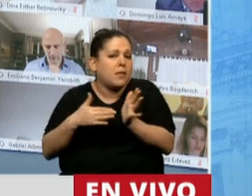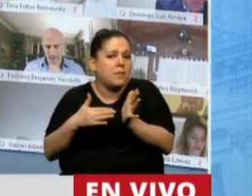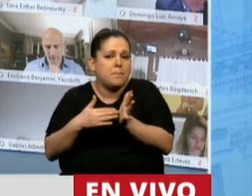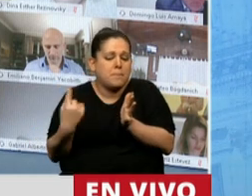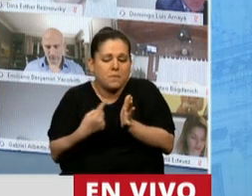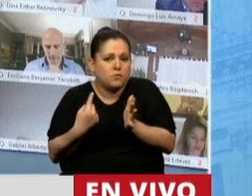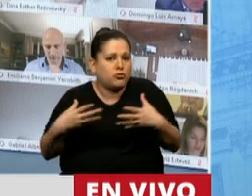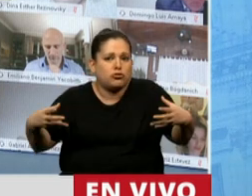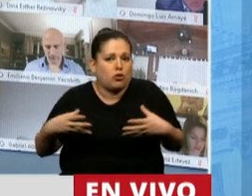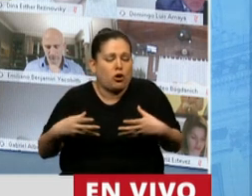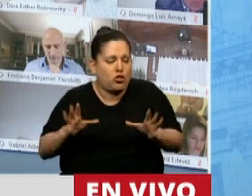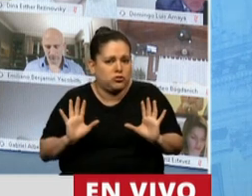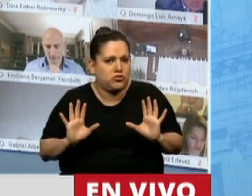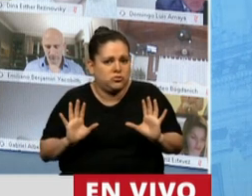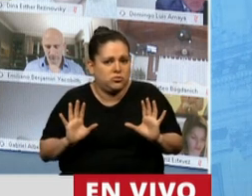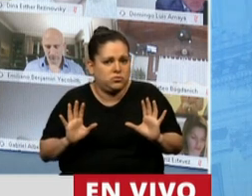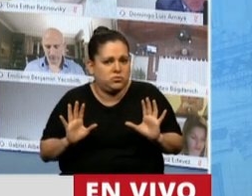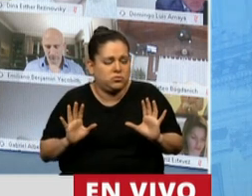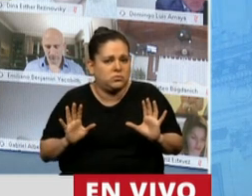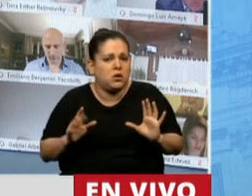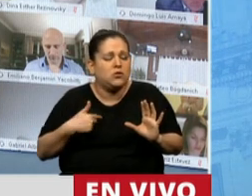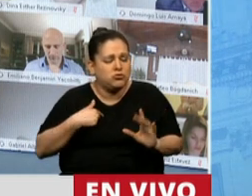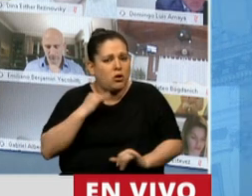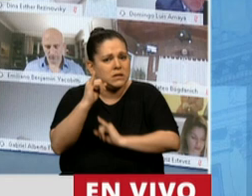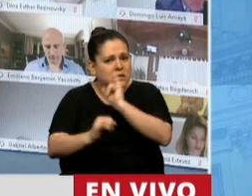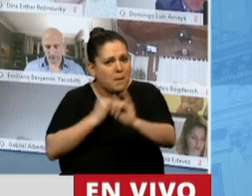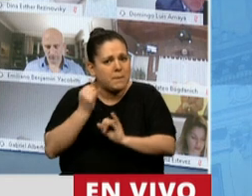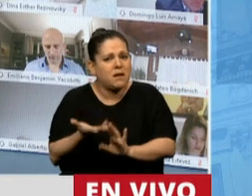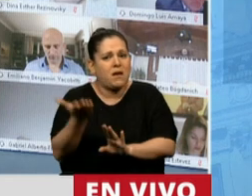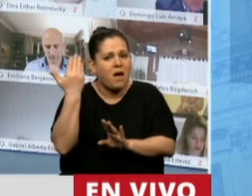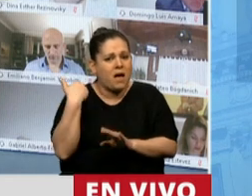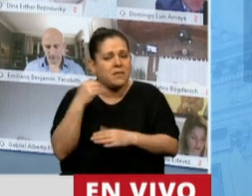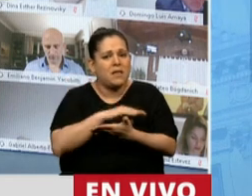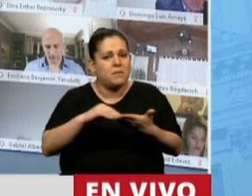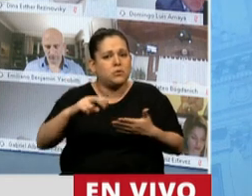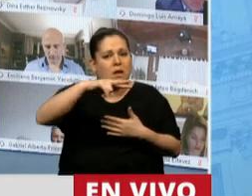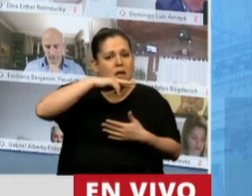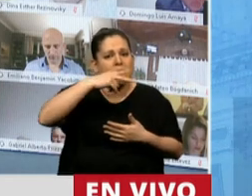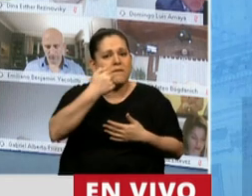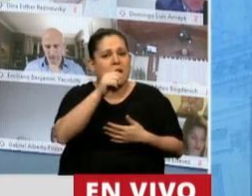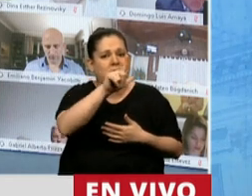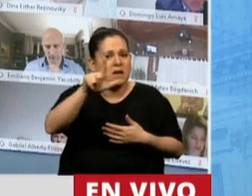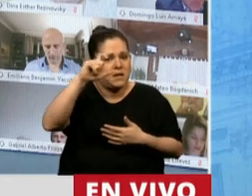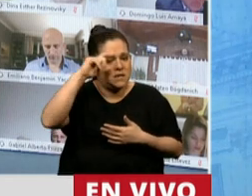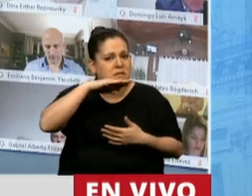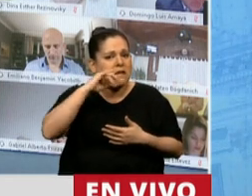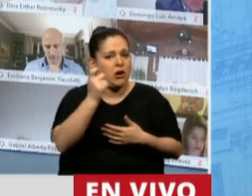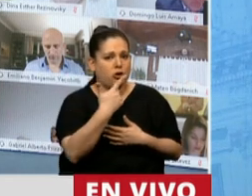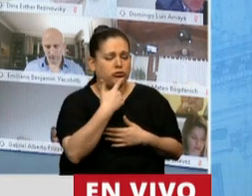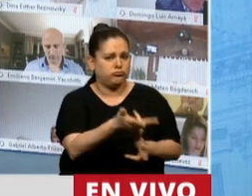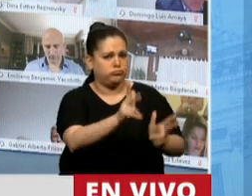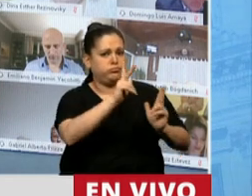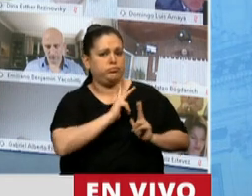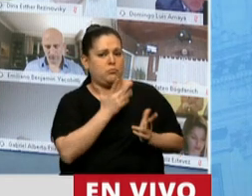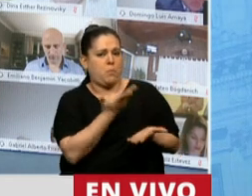entre todos como yo expliqué antes la diputada Vallejo me hizo una propuesta que sinceramente